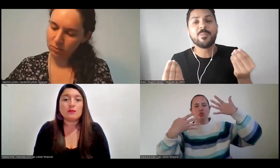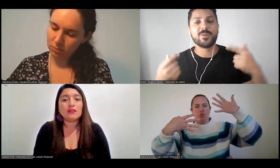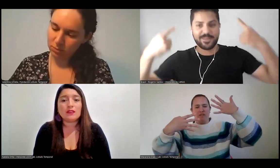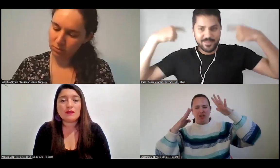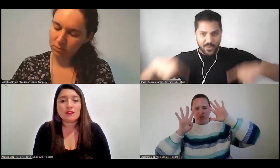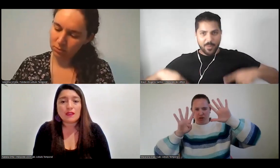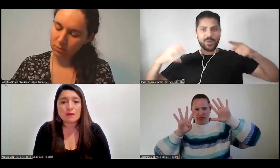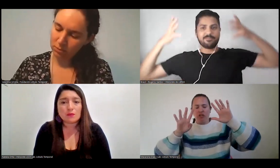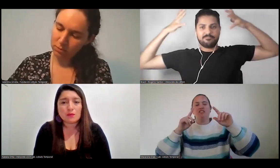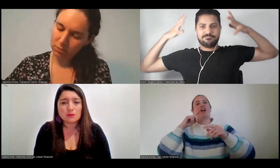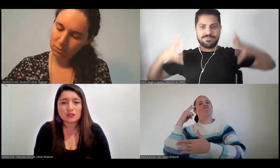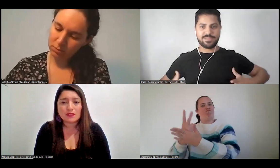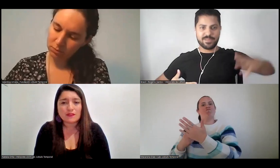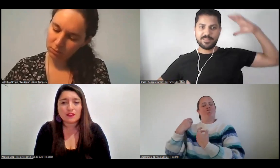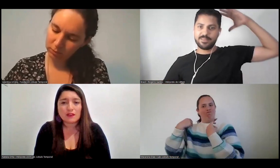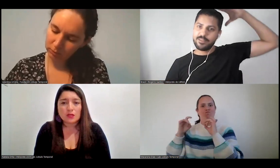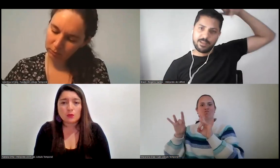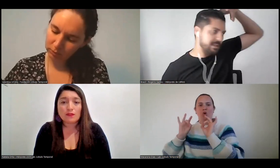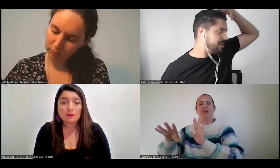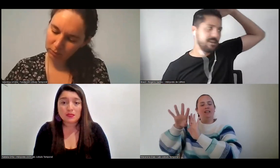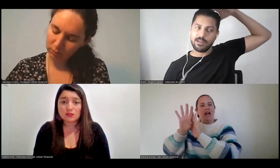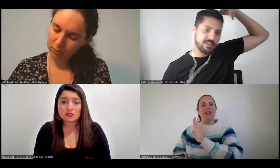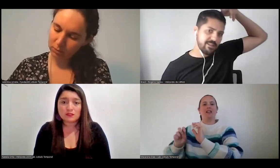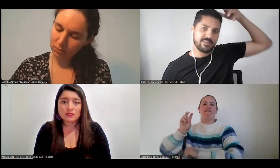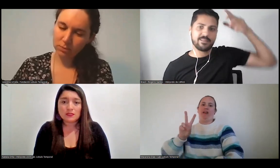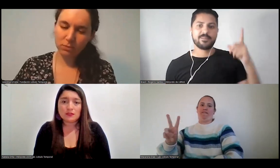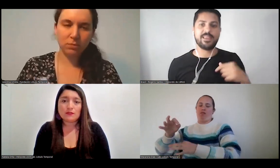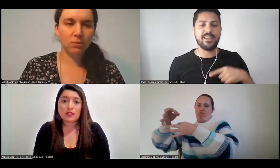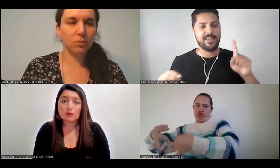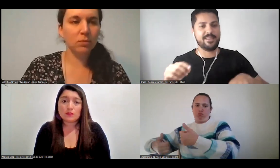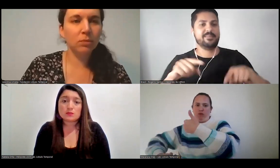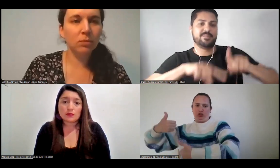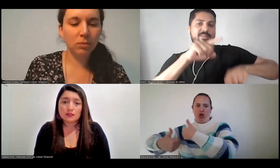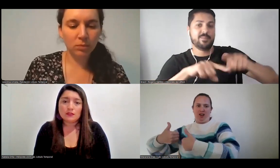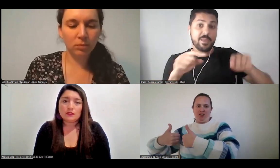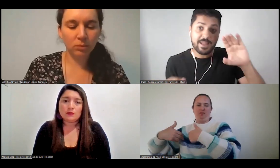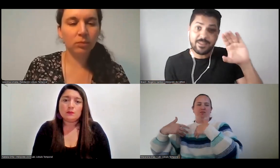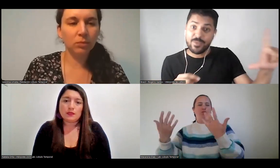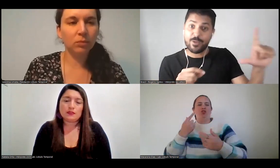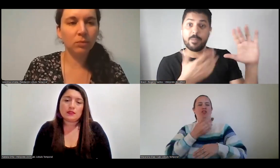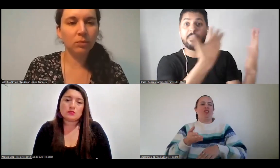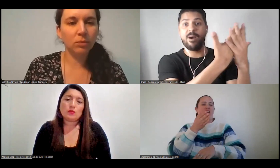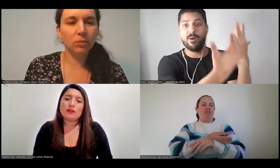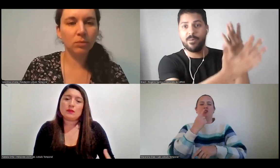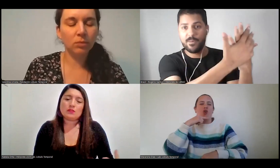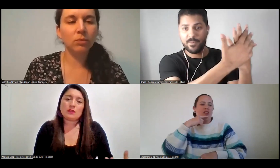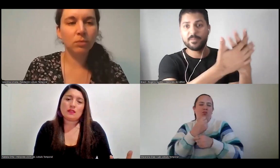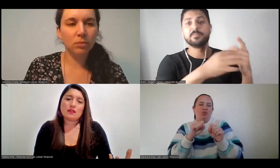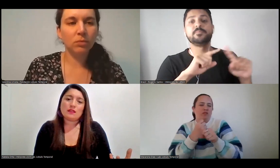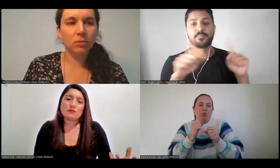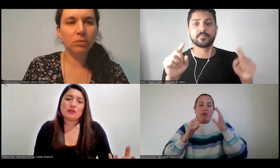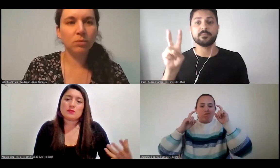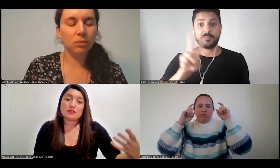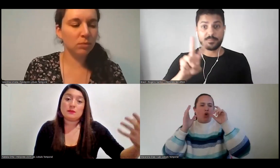frasco. Por ejemplo, antes les habíamos mostrado que habían 9 elementos del vernáculo visual. Bien, que son 9 elementos